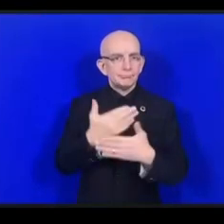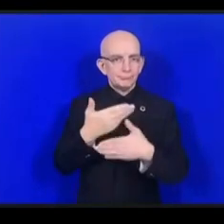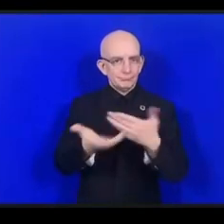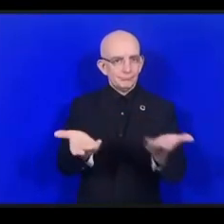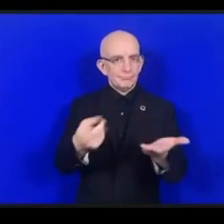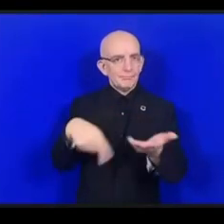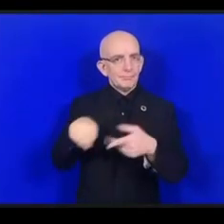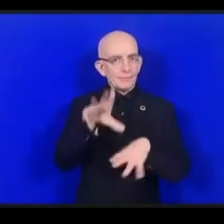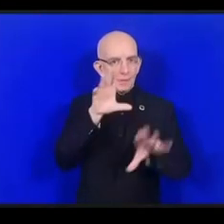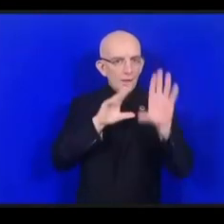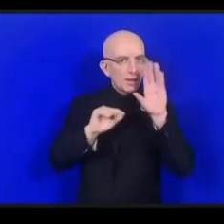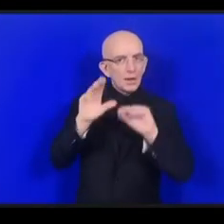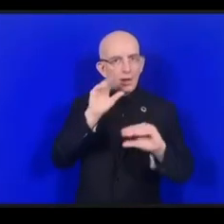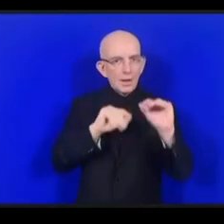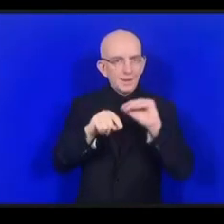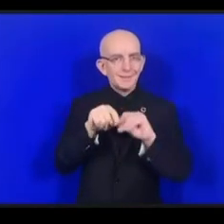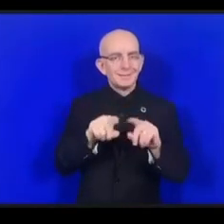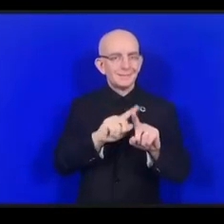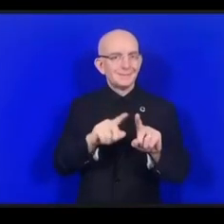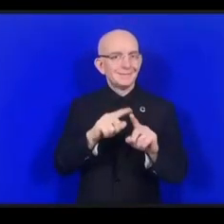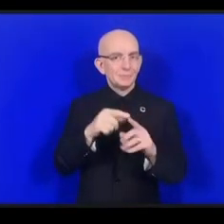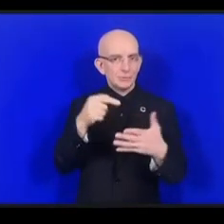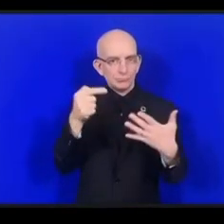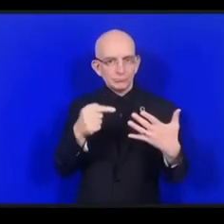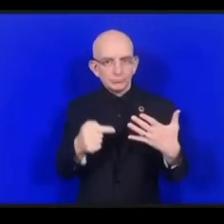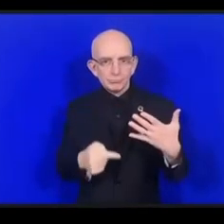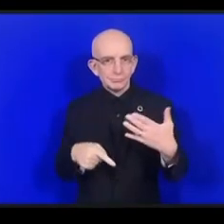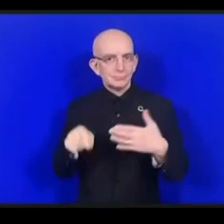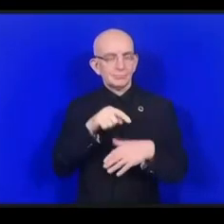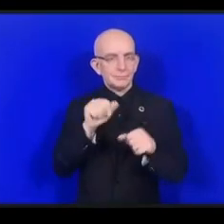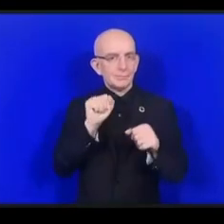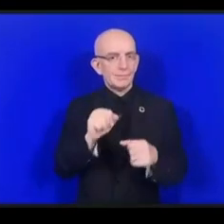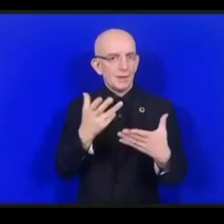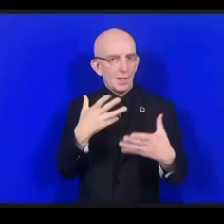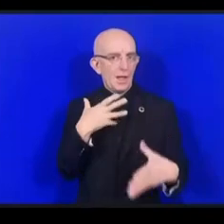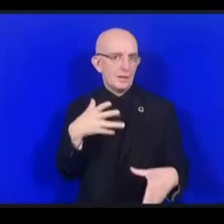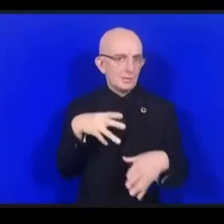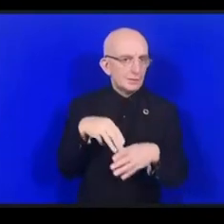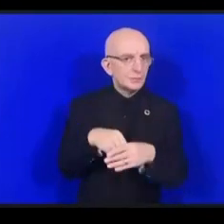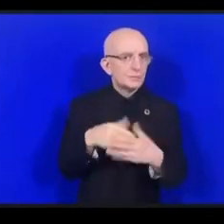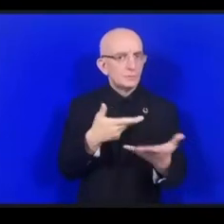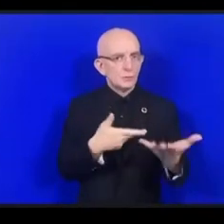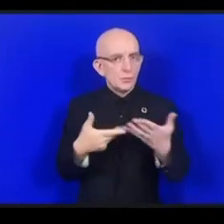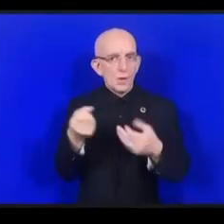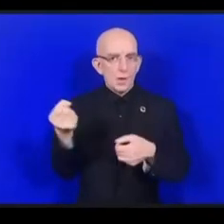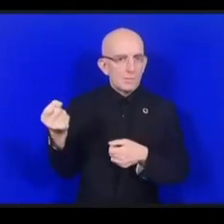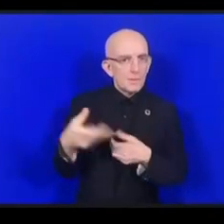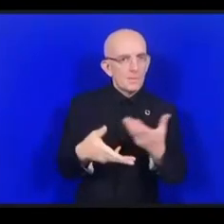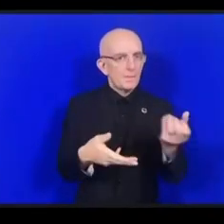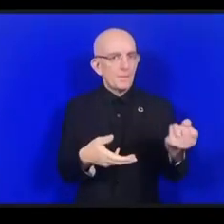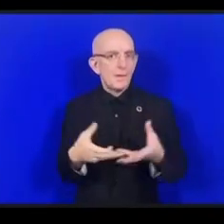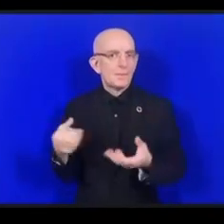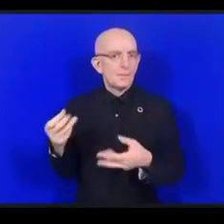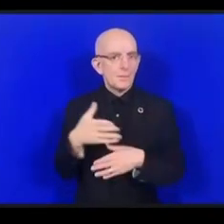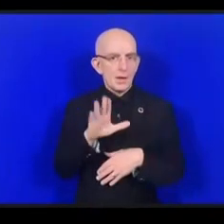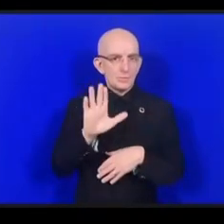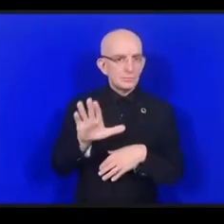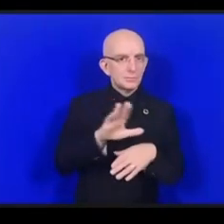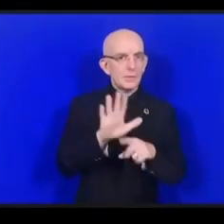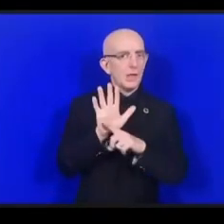en el contenido a través de nuestras voces flexibles Este es el la función que desempeña la oer con respecto a